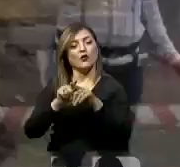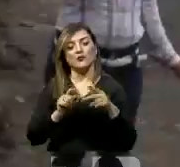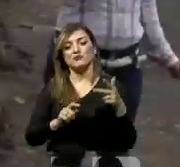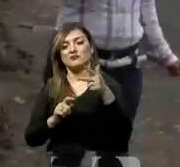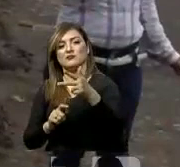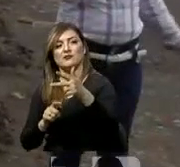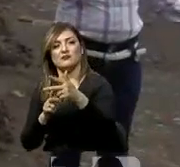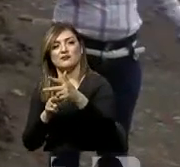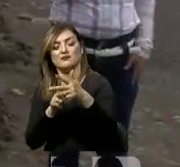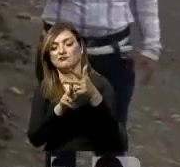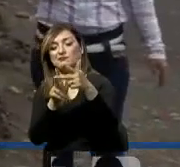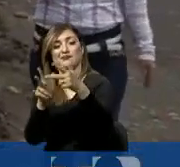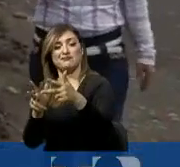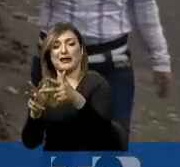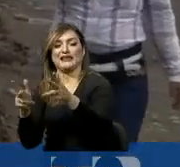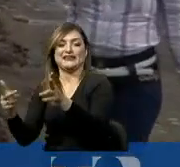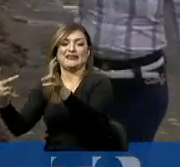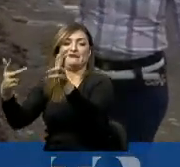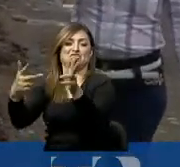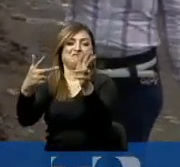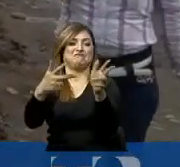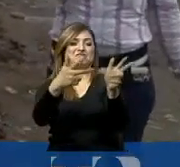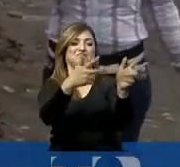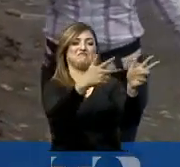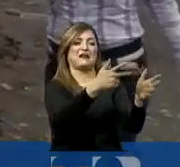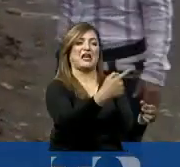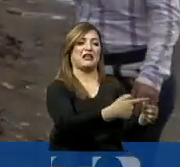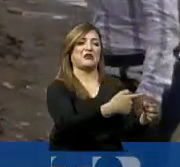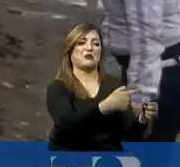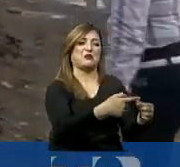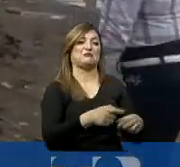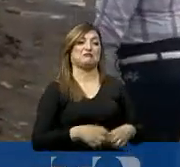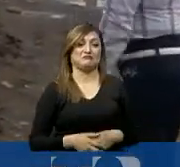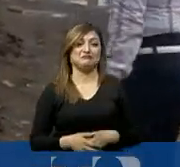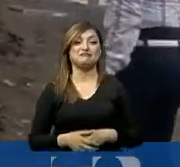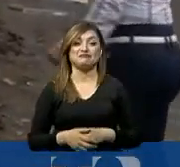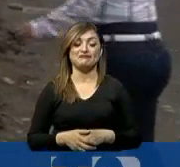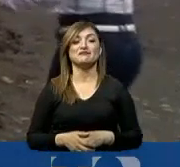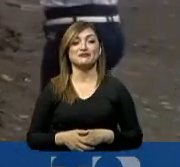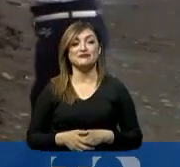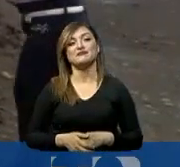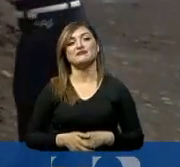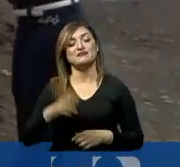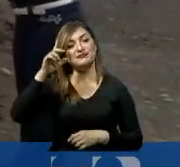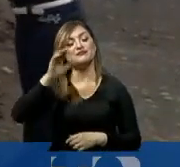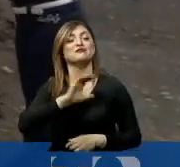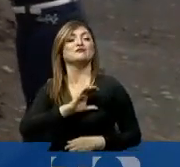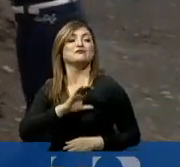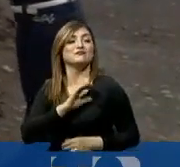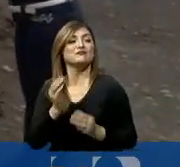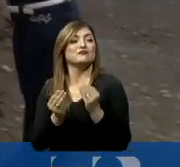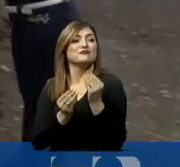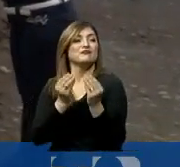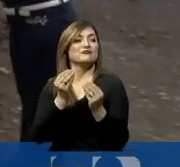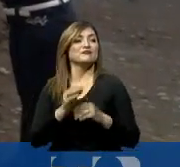origen. Los vehículos que han sido prácticamente detenidos acá ya se regresen a Quito y nosotros como gobierno municipal vamos a dar